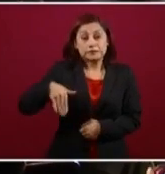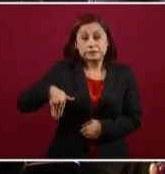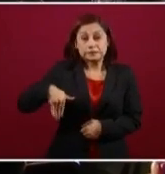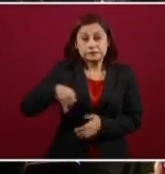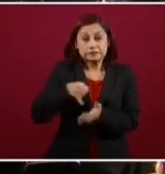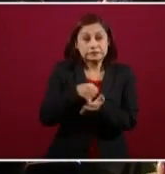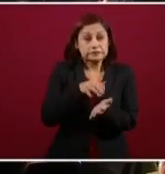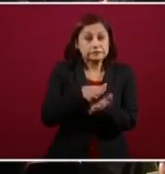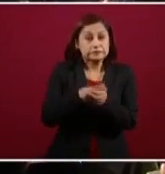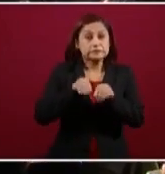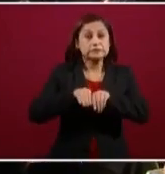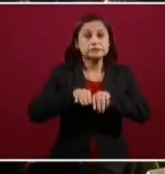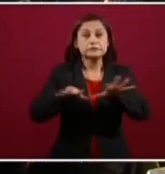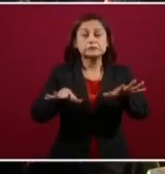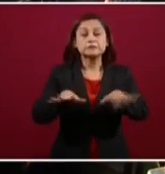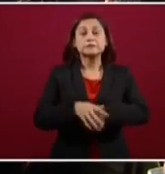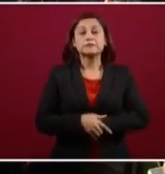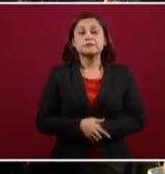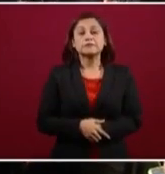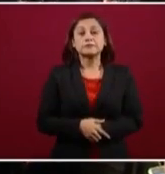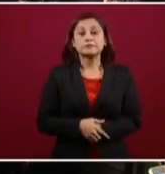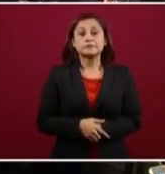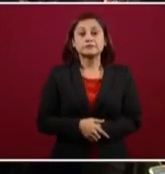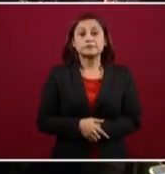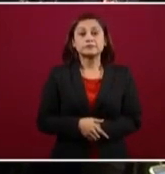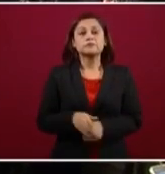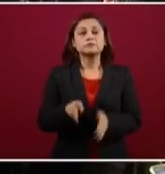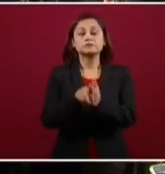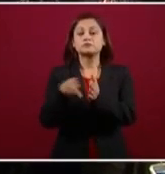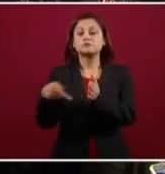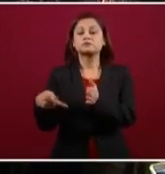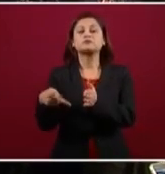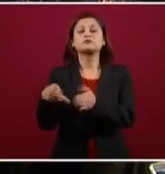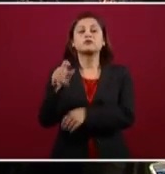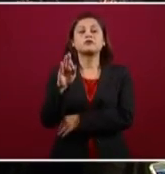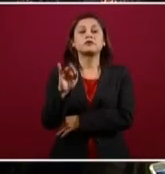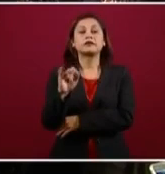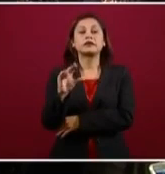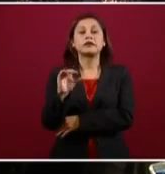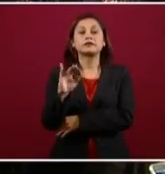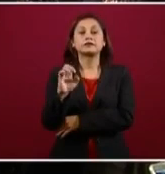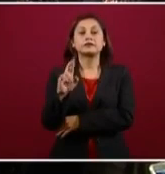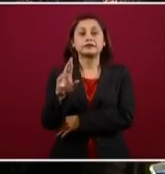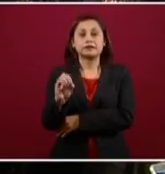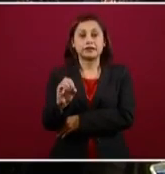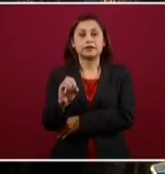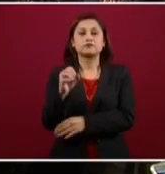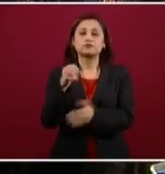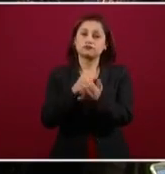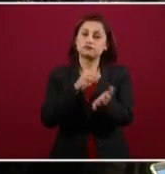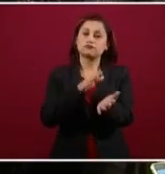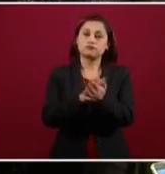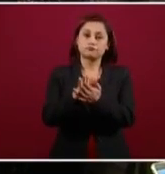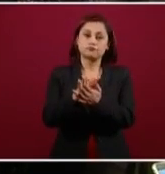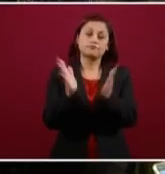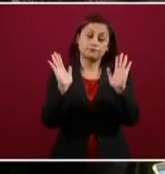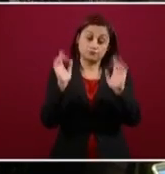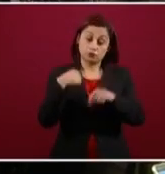esto en El Financiero, porque tengo que dar la fuente.